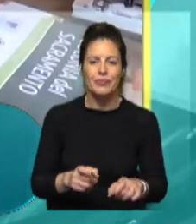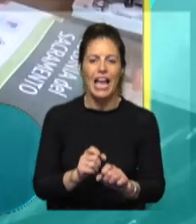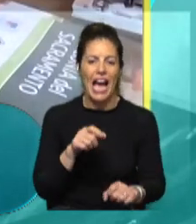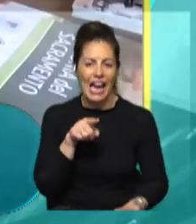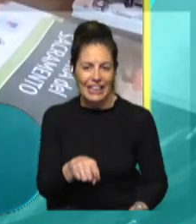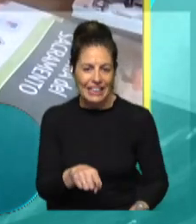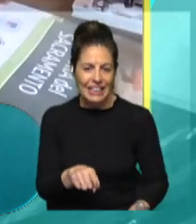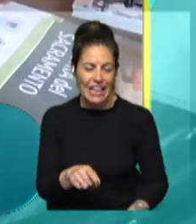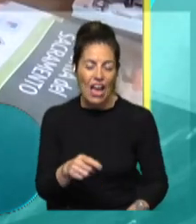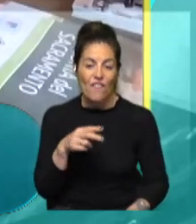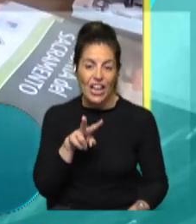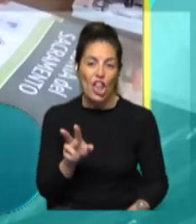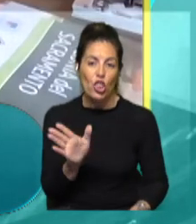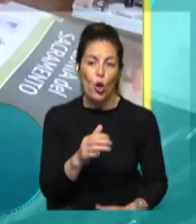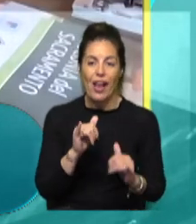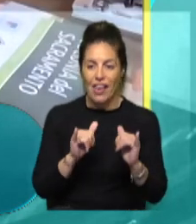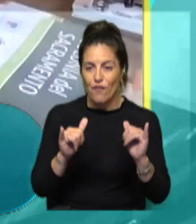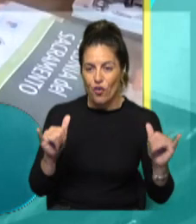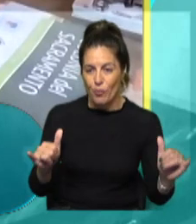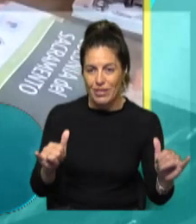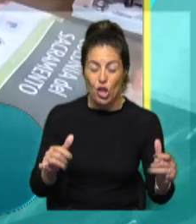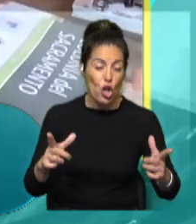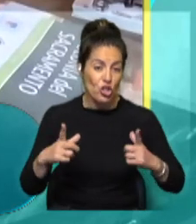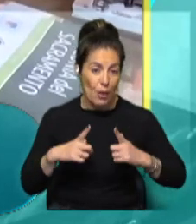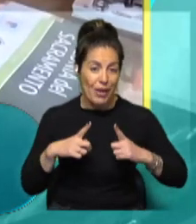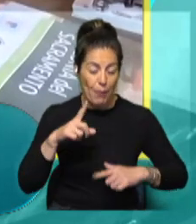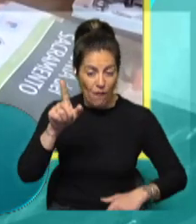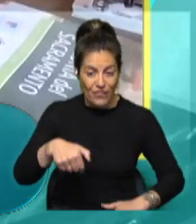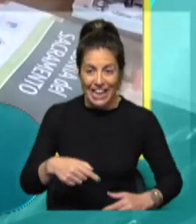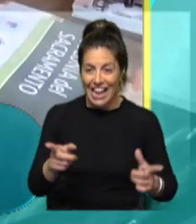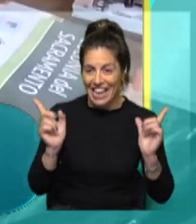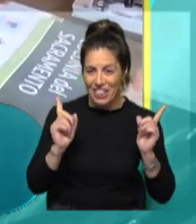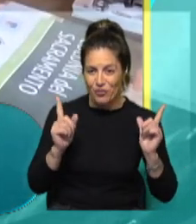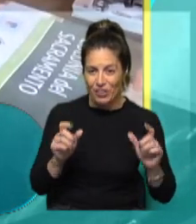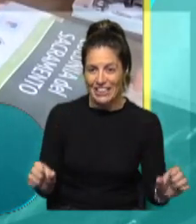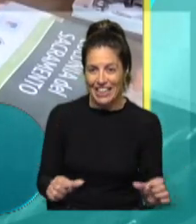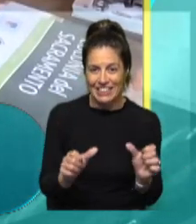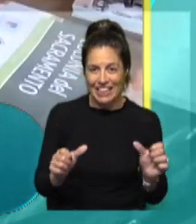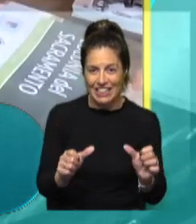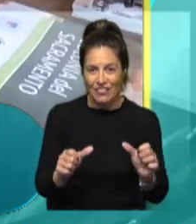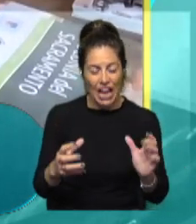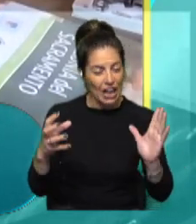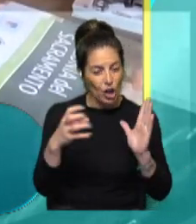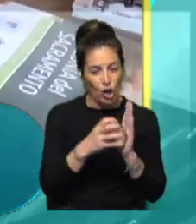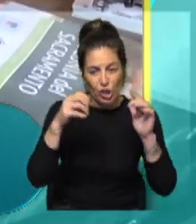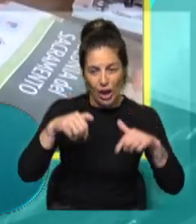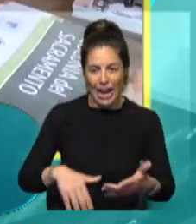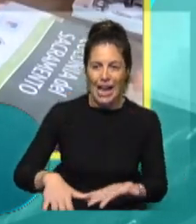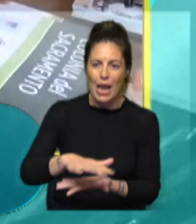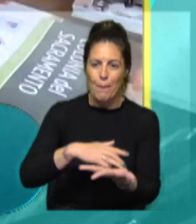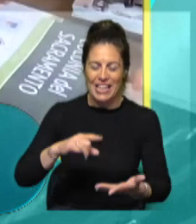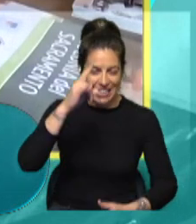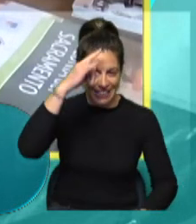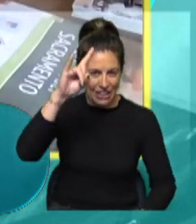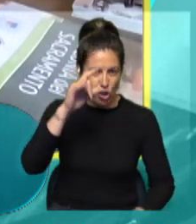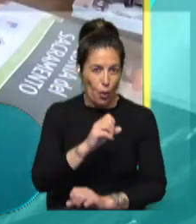ahí hacerse de toda la información. Y los esperamos, vénganse a disfrutar de este espectáculo que va a ser icónico en la Plaza de Toros. O sea que